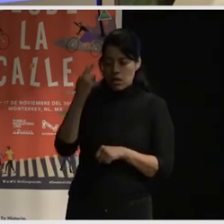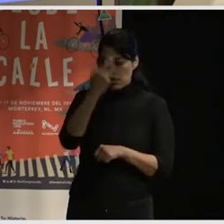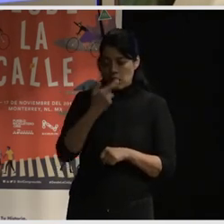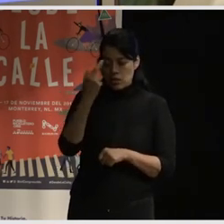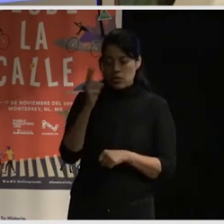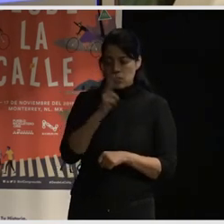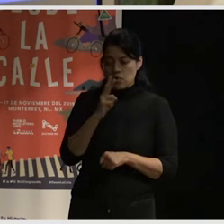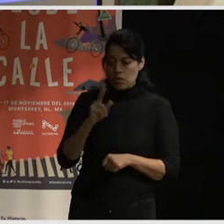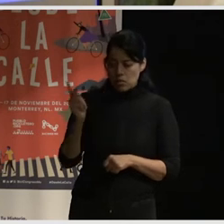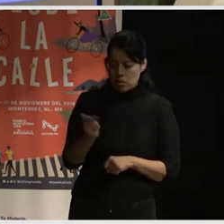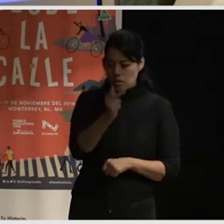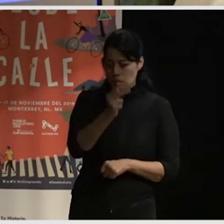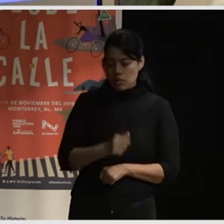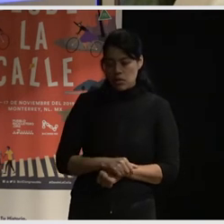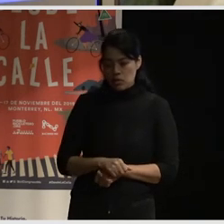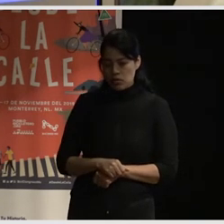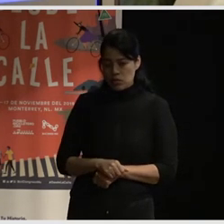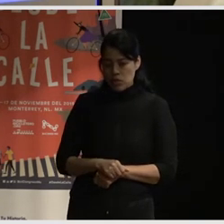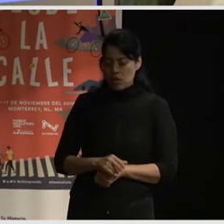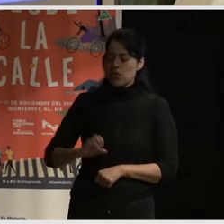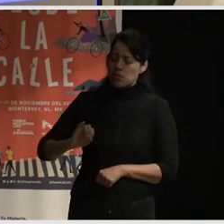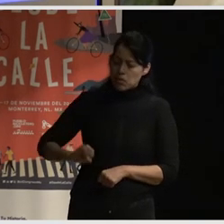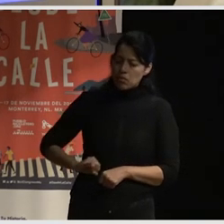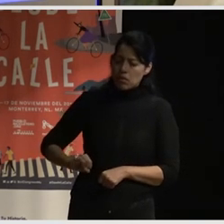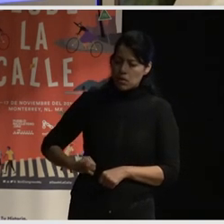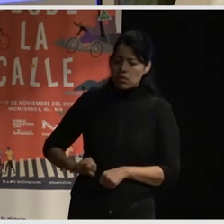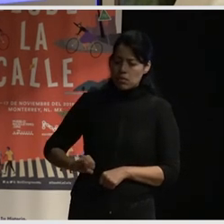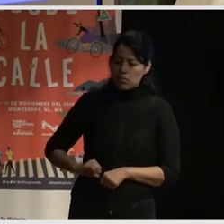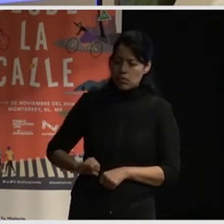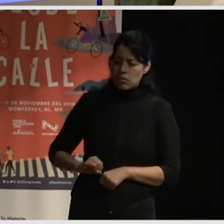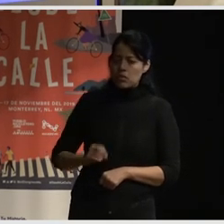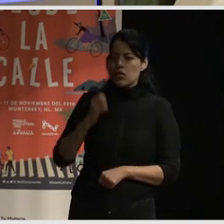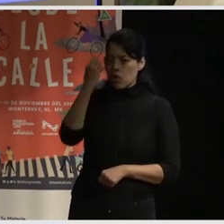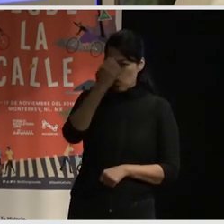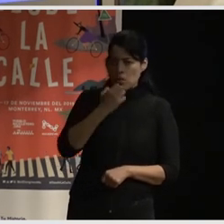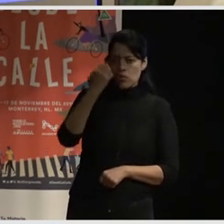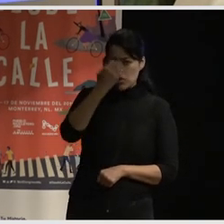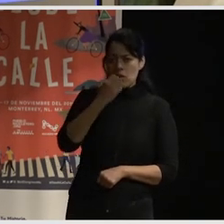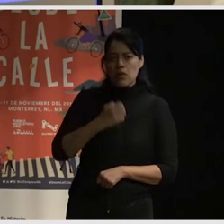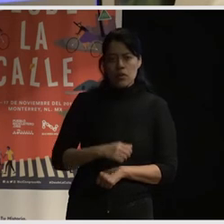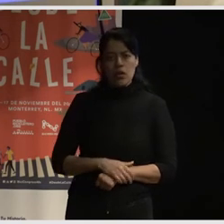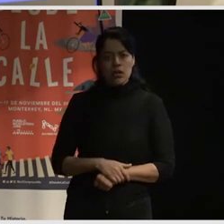sociales la pregunta me parece muy interesante definitivamente lo vamos a evaluar